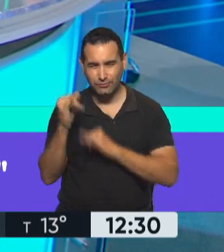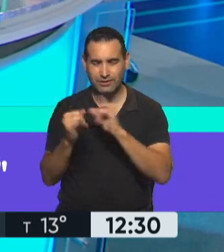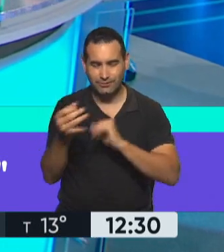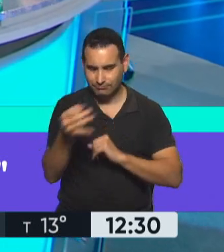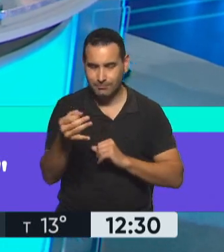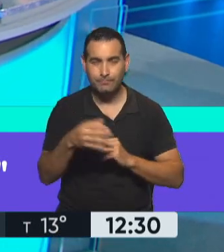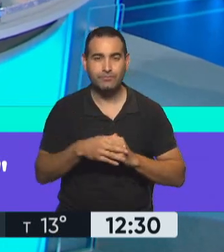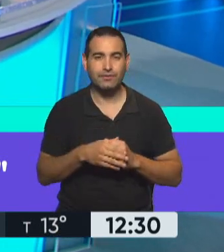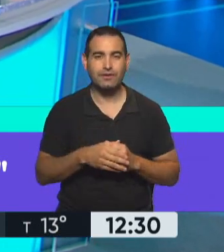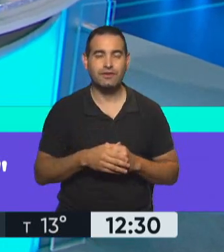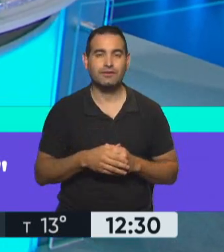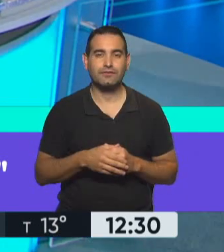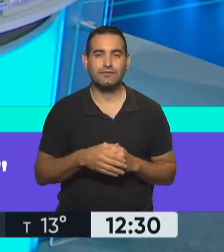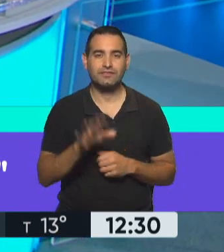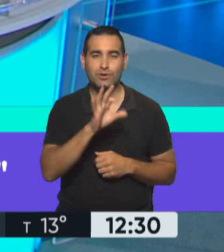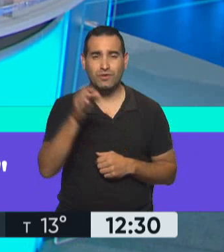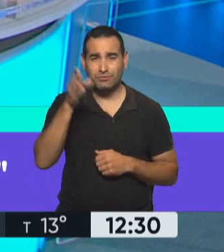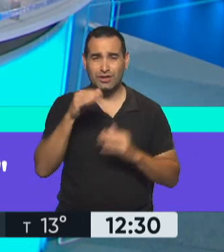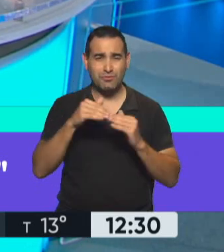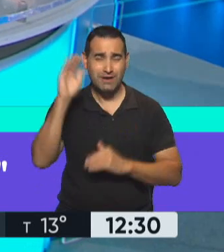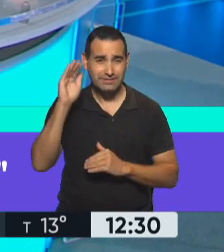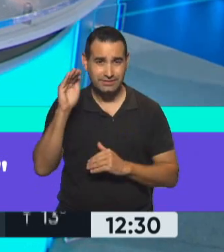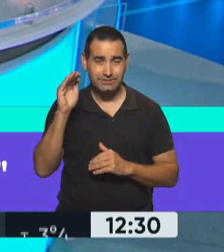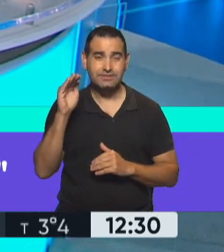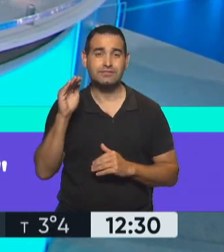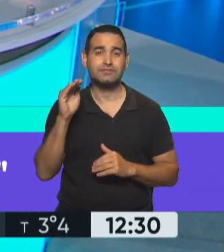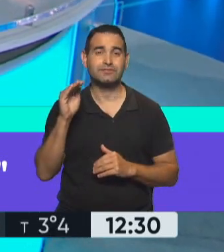cierre. Más de la mitad